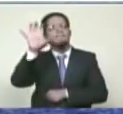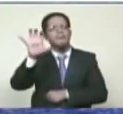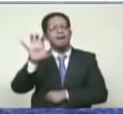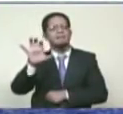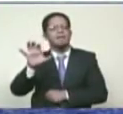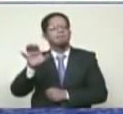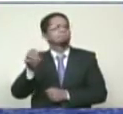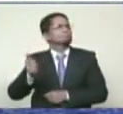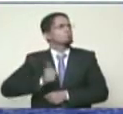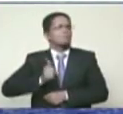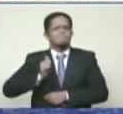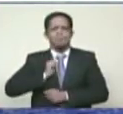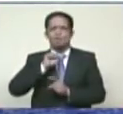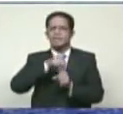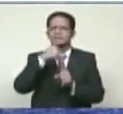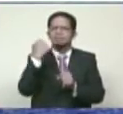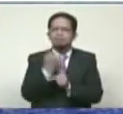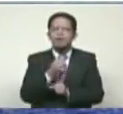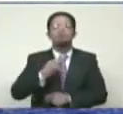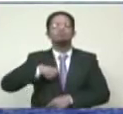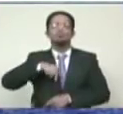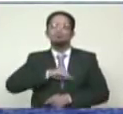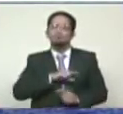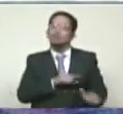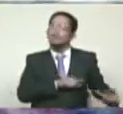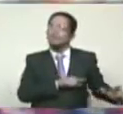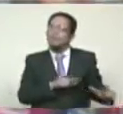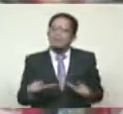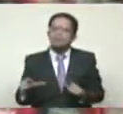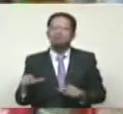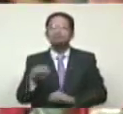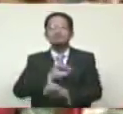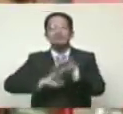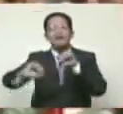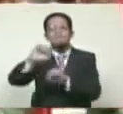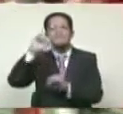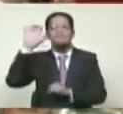sea. Estamos preparados para defender la patria.